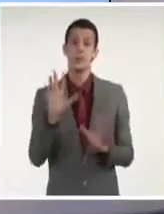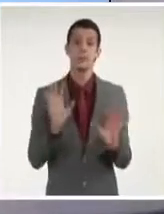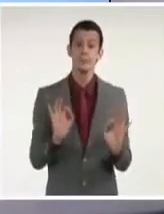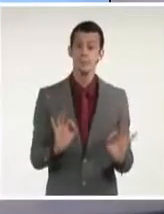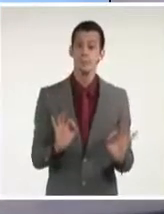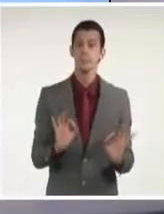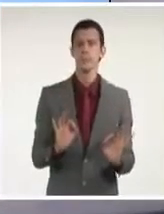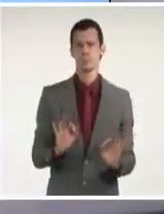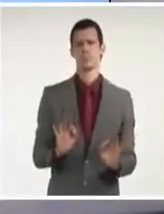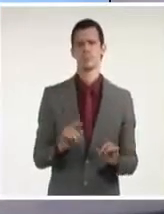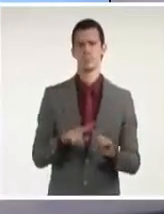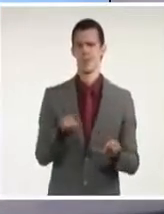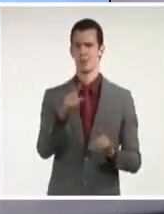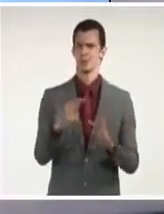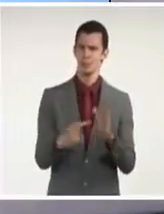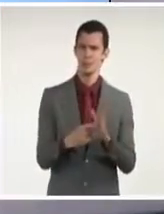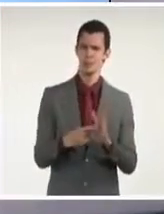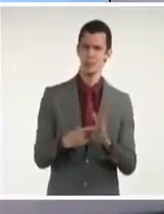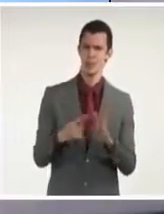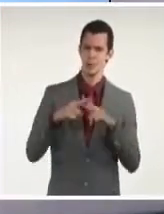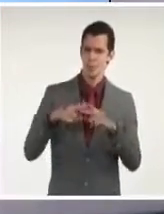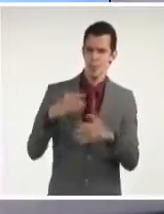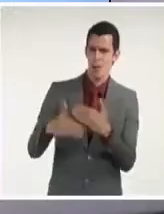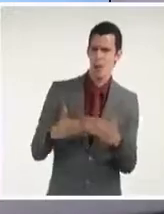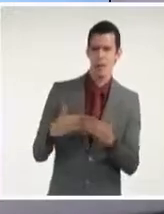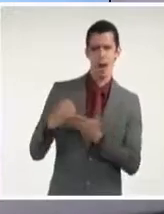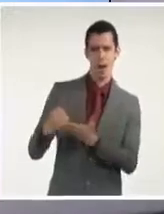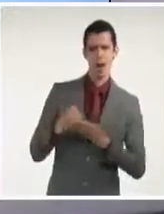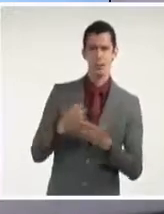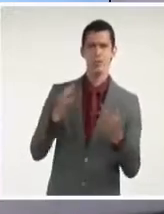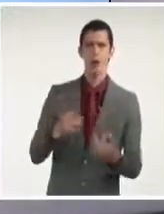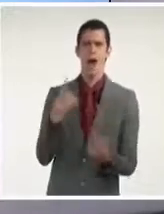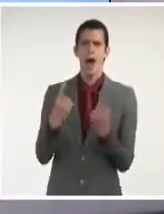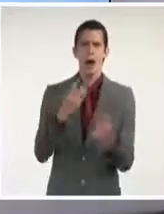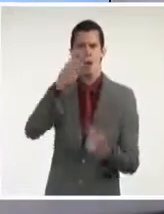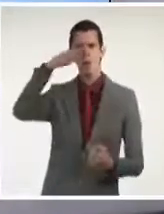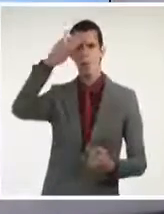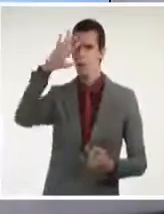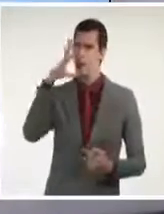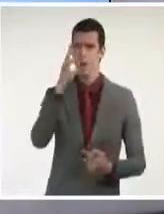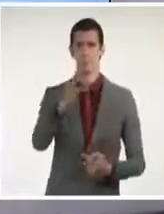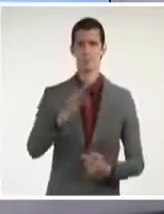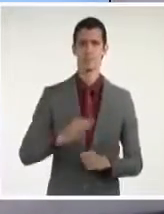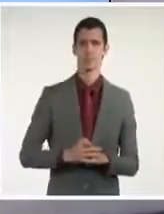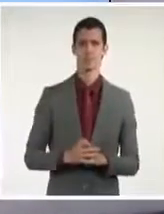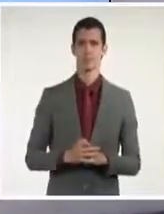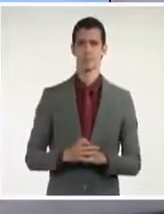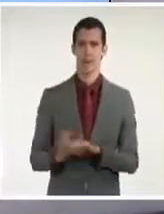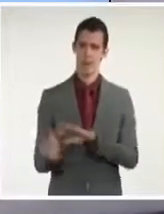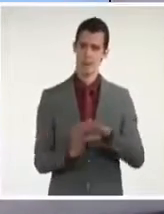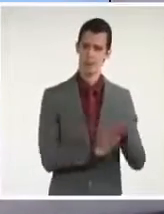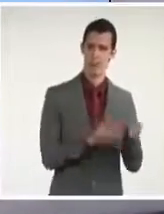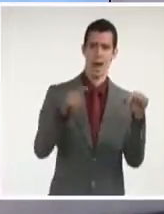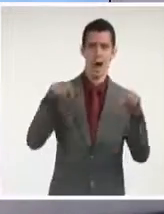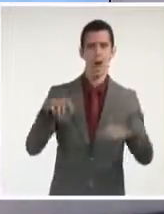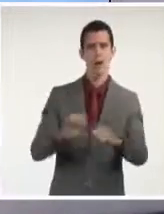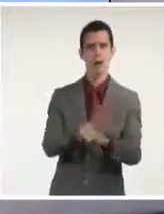mundo. Ahora, ¿qué significa eso en este contexto? Es que el sistema político cubano cambie, destruir